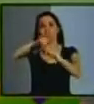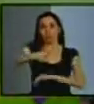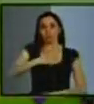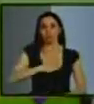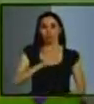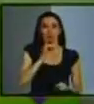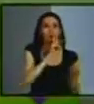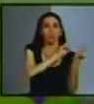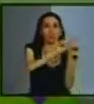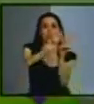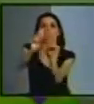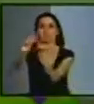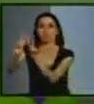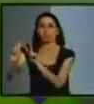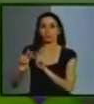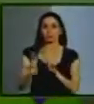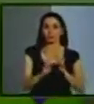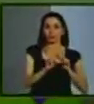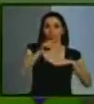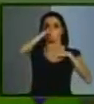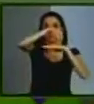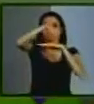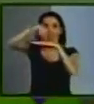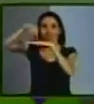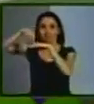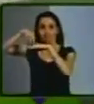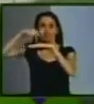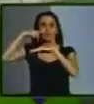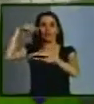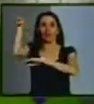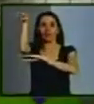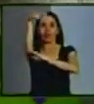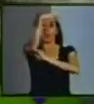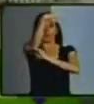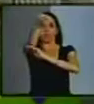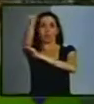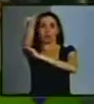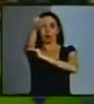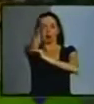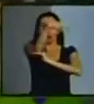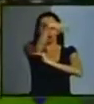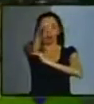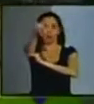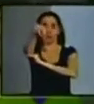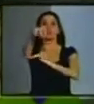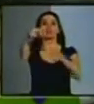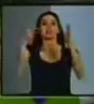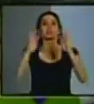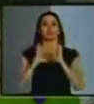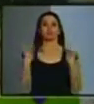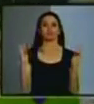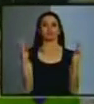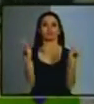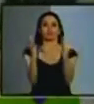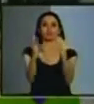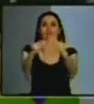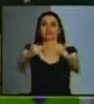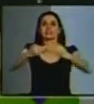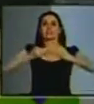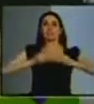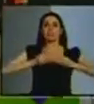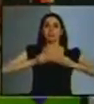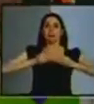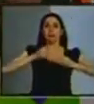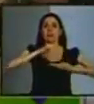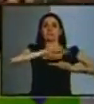Se ultiman los preparativos del escenario con esa grúa y, por supuesto, también estableciendo algunas vallas papales para separar lo que va a